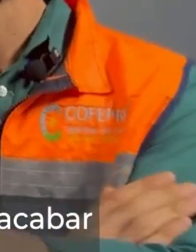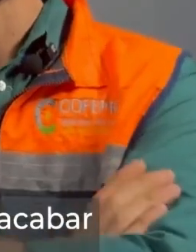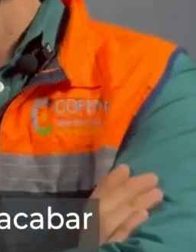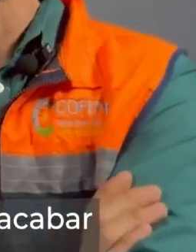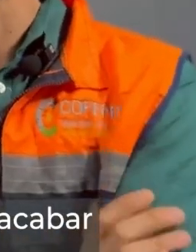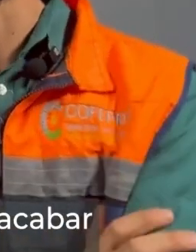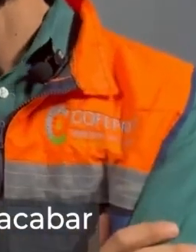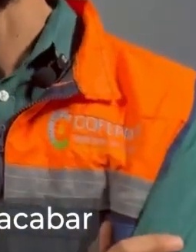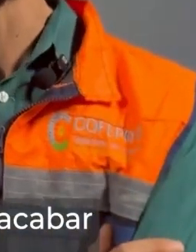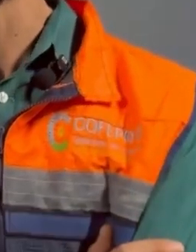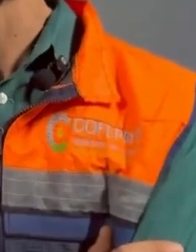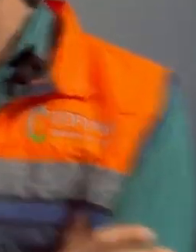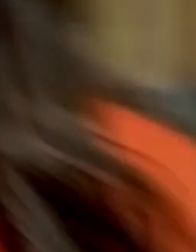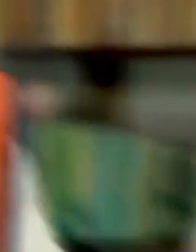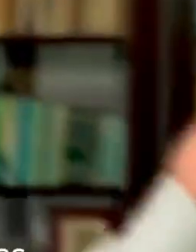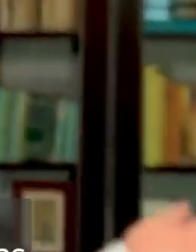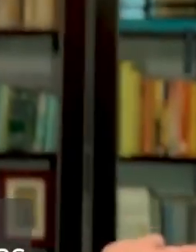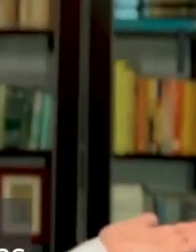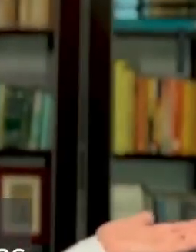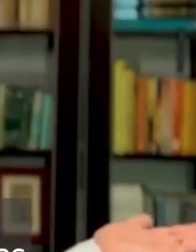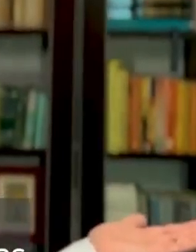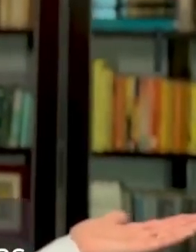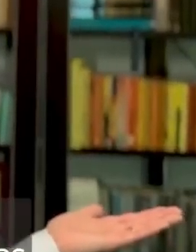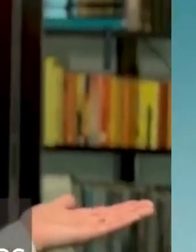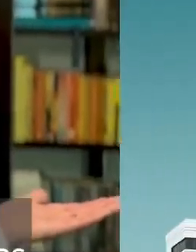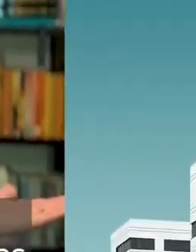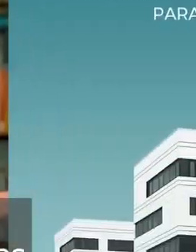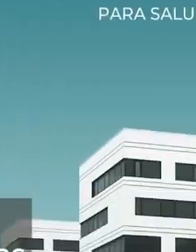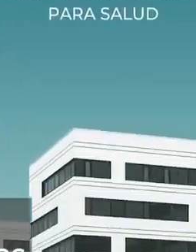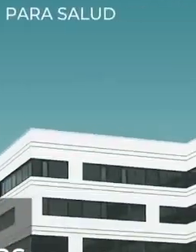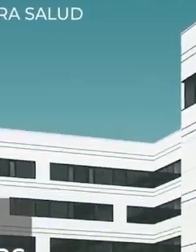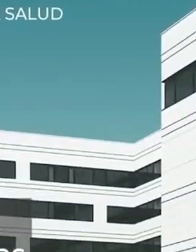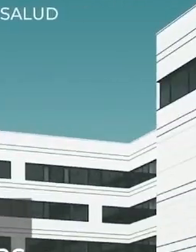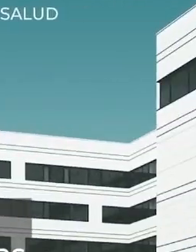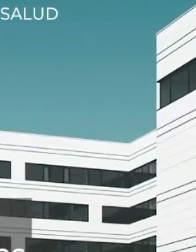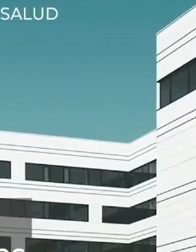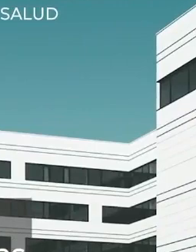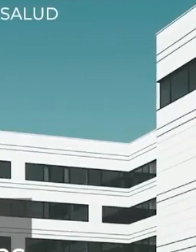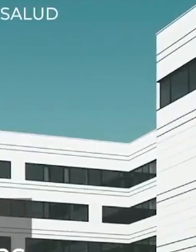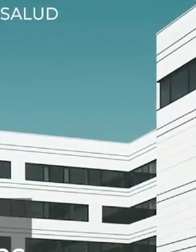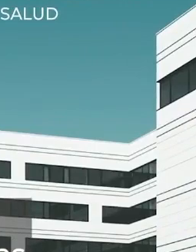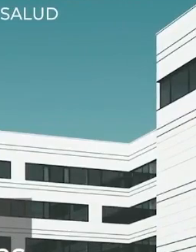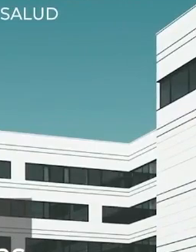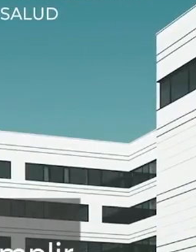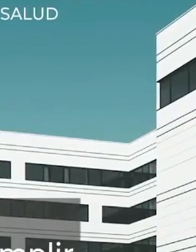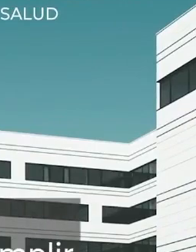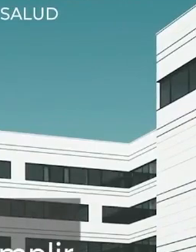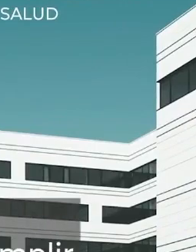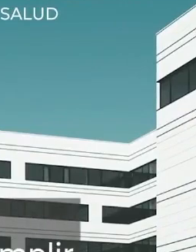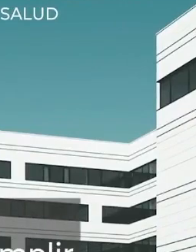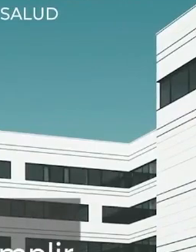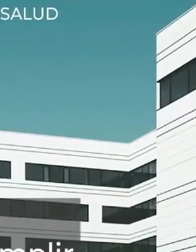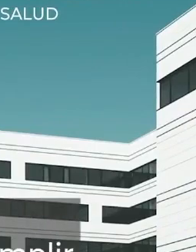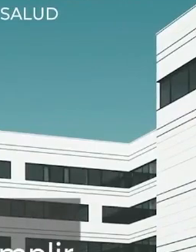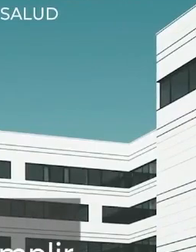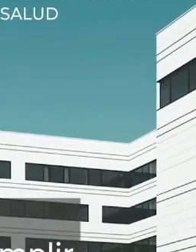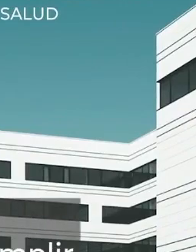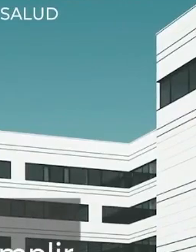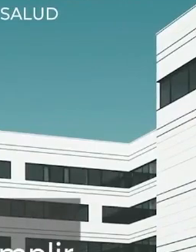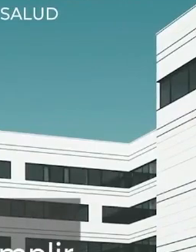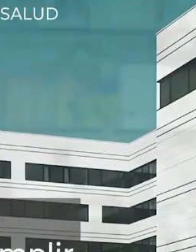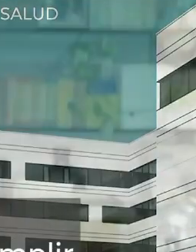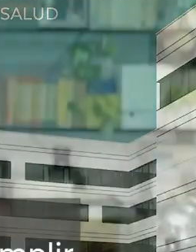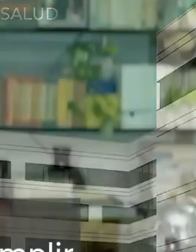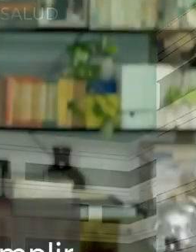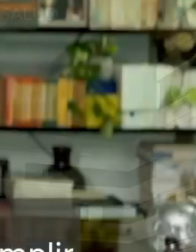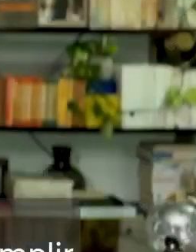acabar con estas prácticas criminales. Publicamos una guía clara sobre los requisitos que las empresas que fabrican, venden